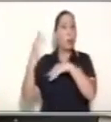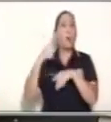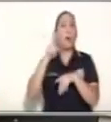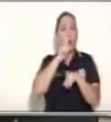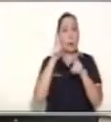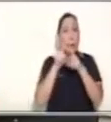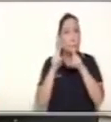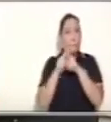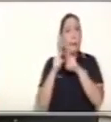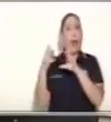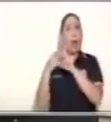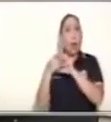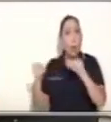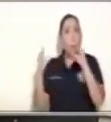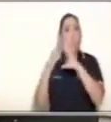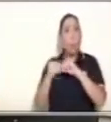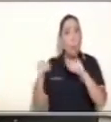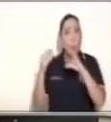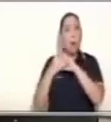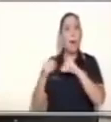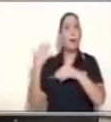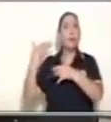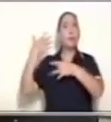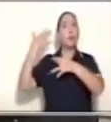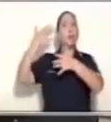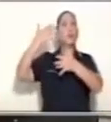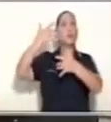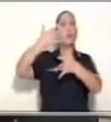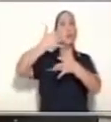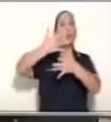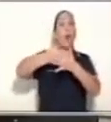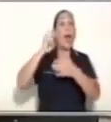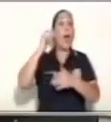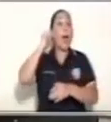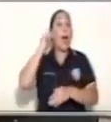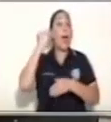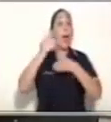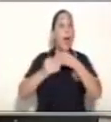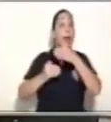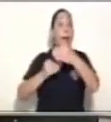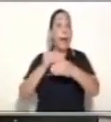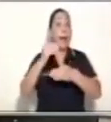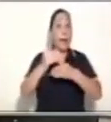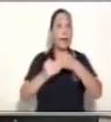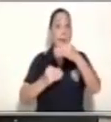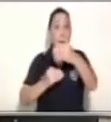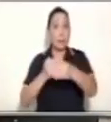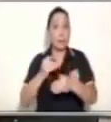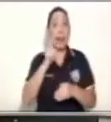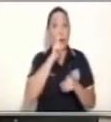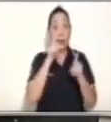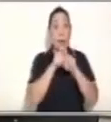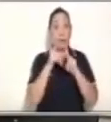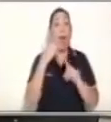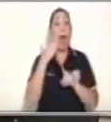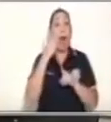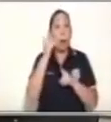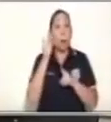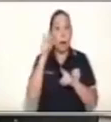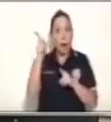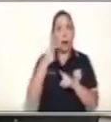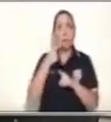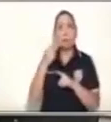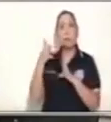de los abuelos se los contaron a los abuelos y así sucesivamente hasta que llegaron a mi persona.